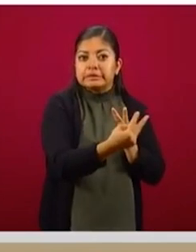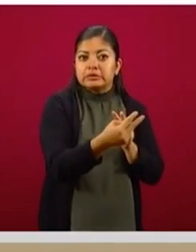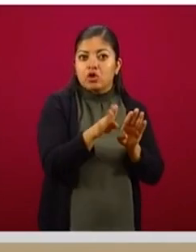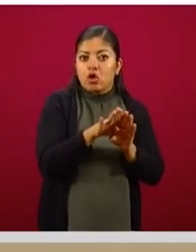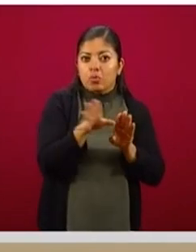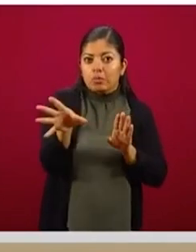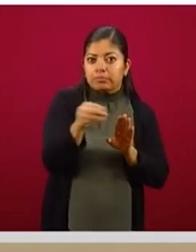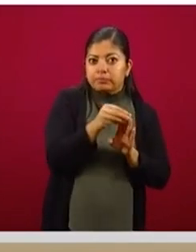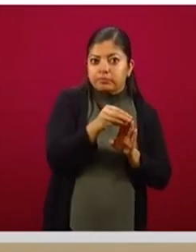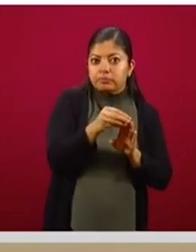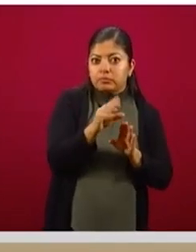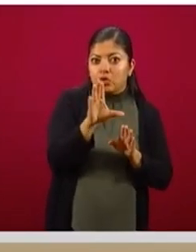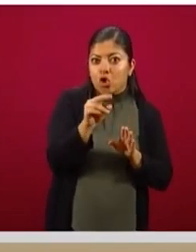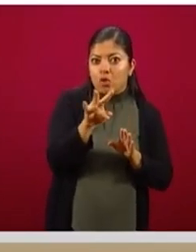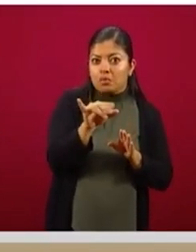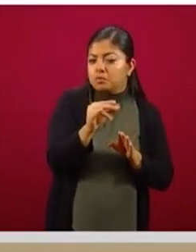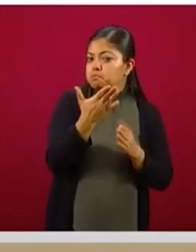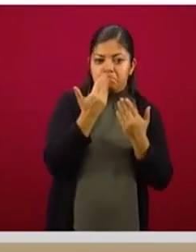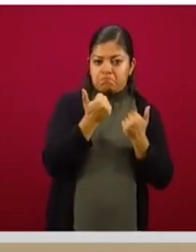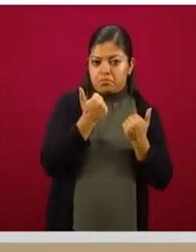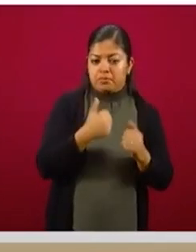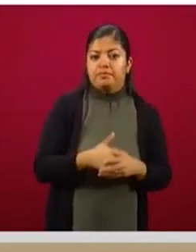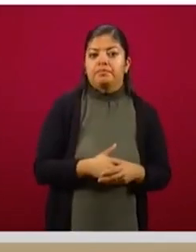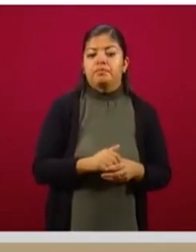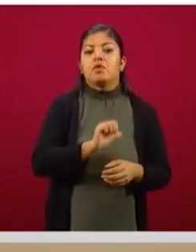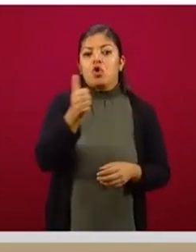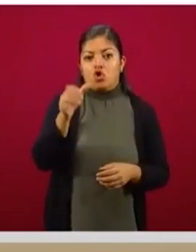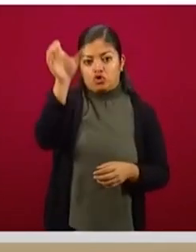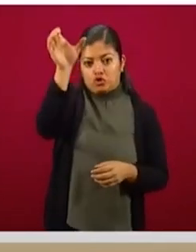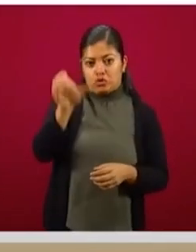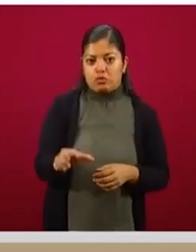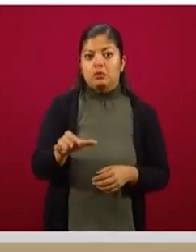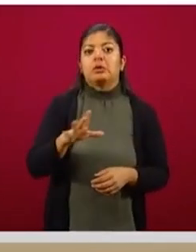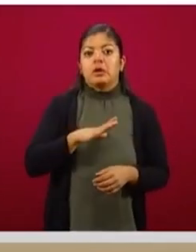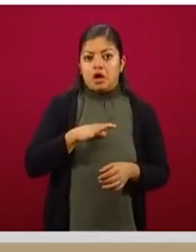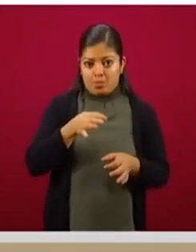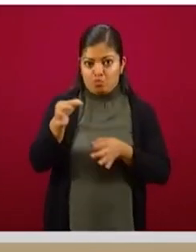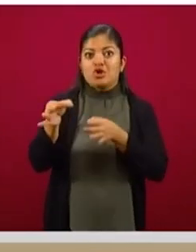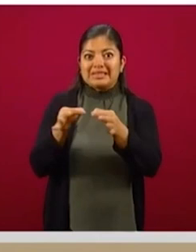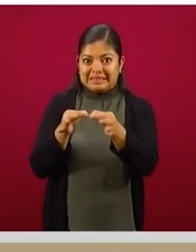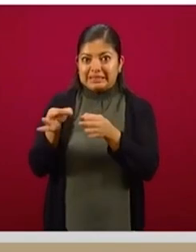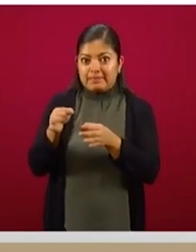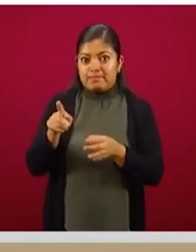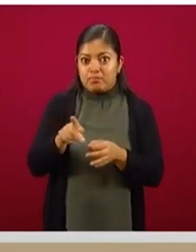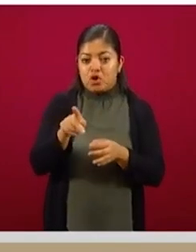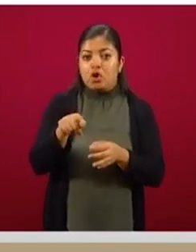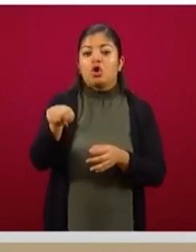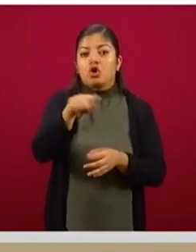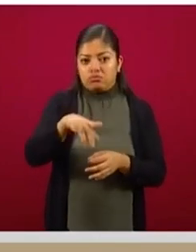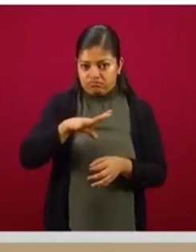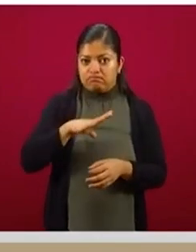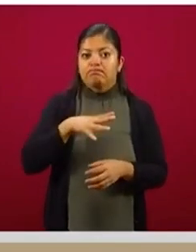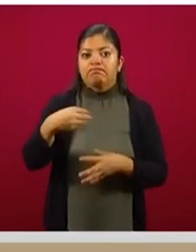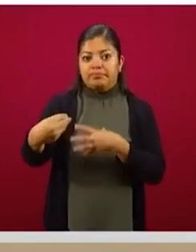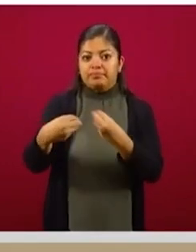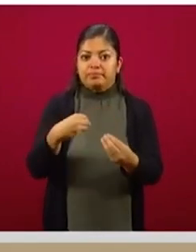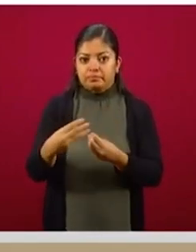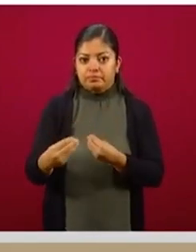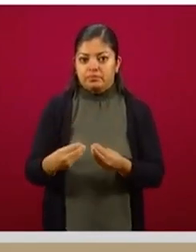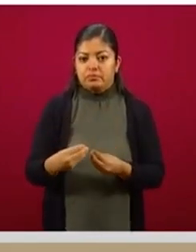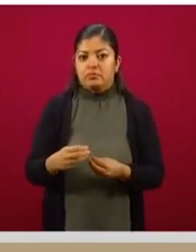COVID. Luego existen municipios que sí tienen contagios y existen municipios que son